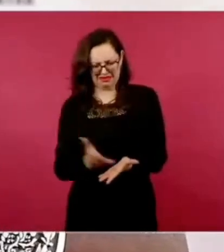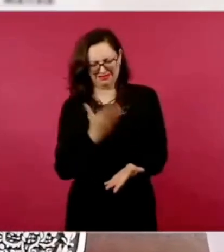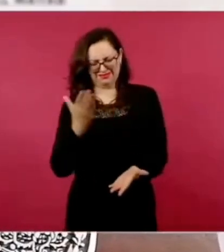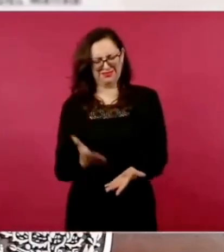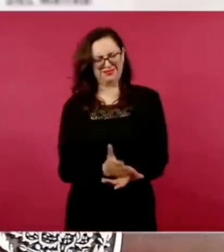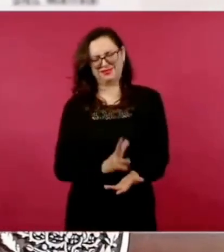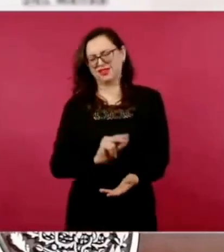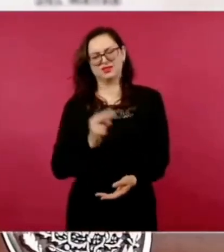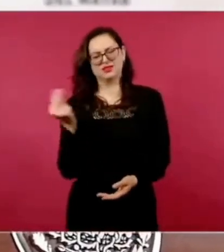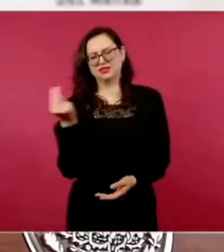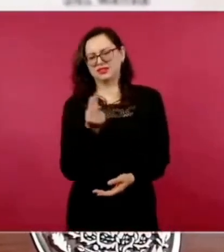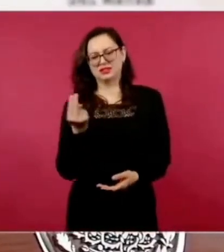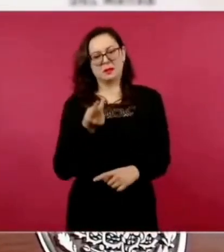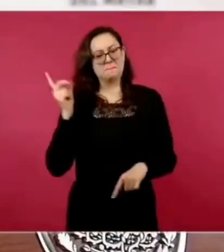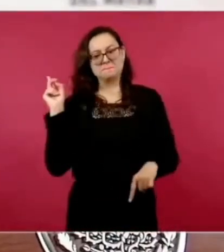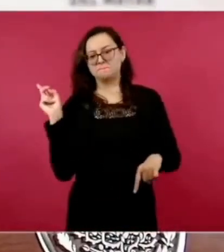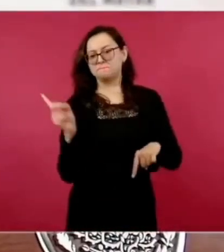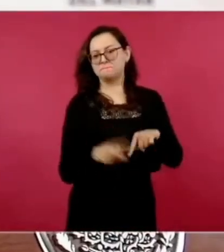para afuera,